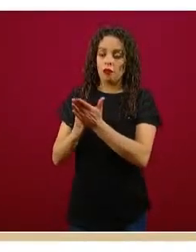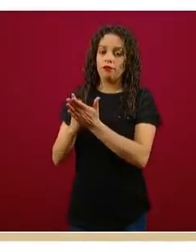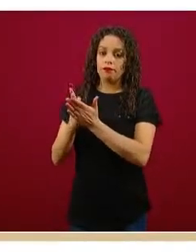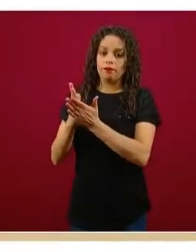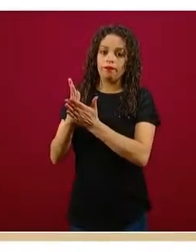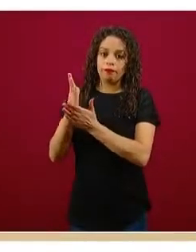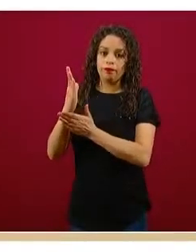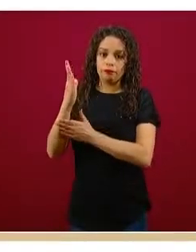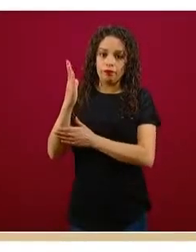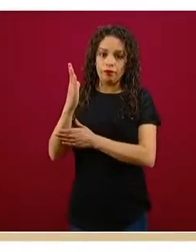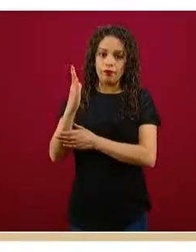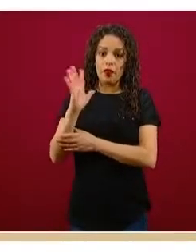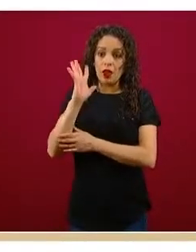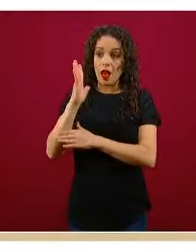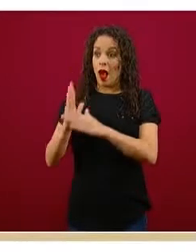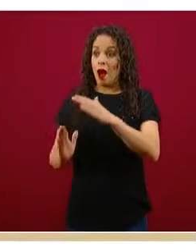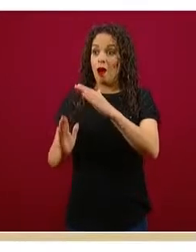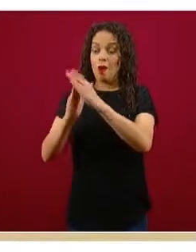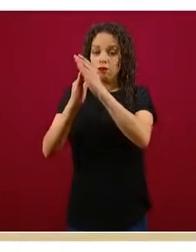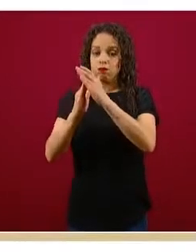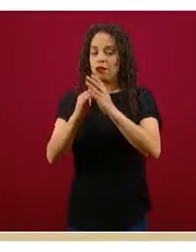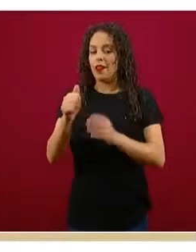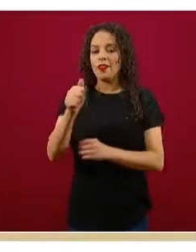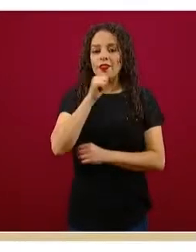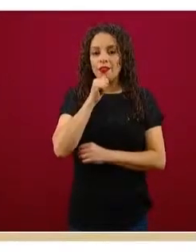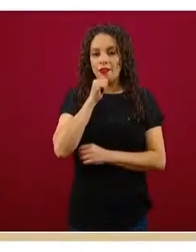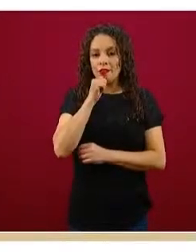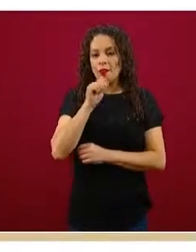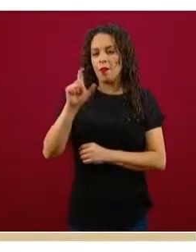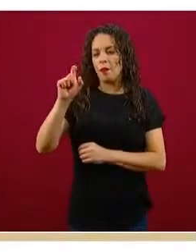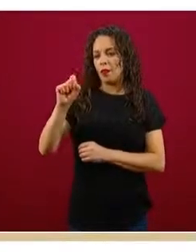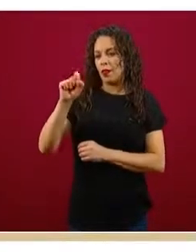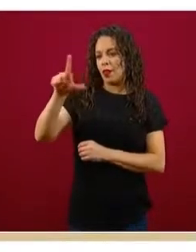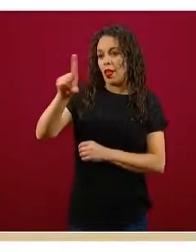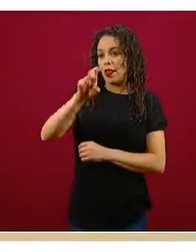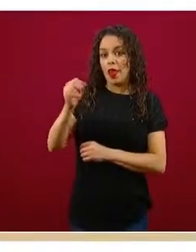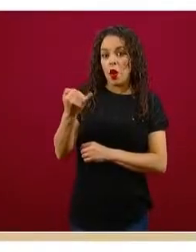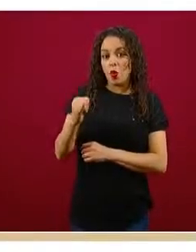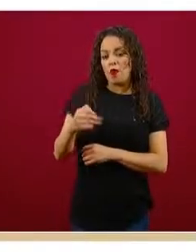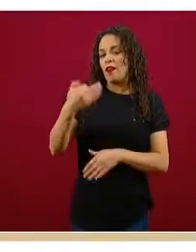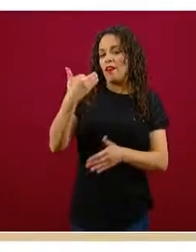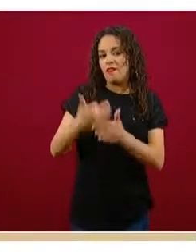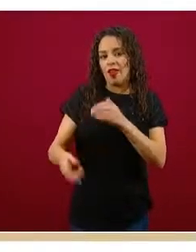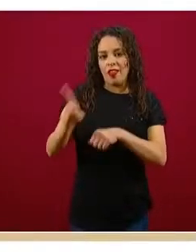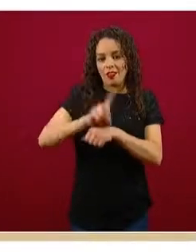momento de predicción del punto máximo, es 27 de junio,